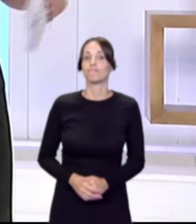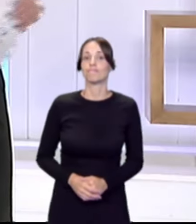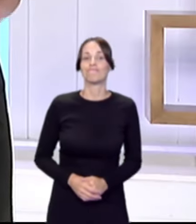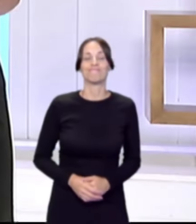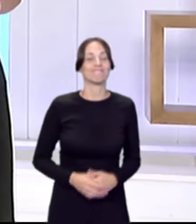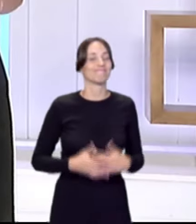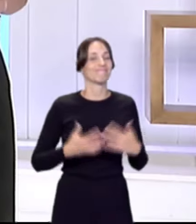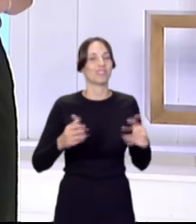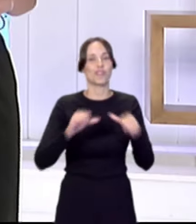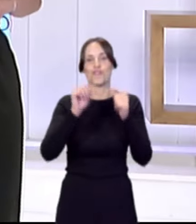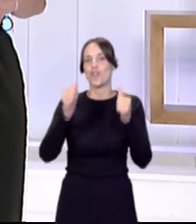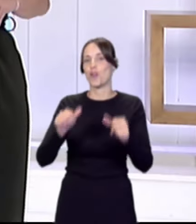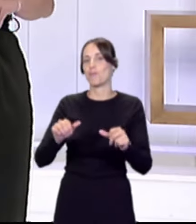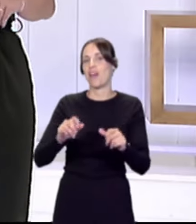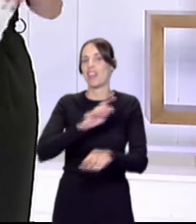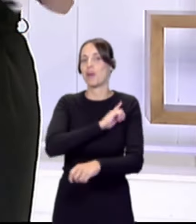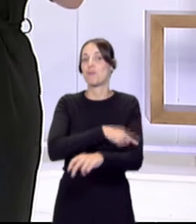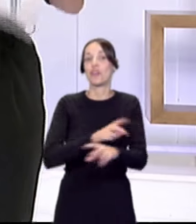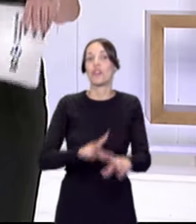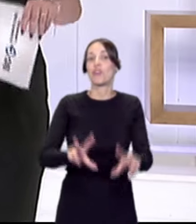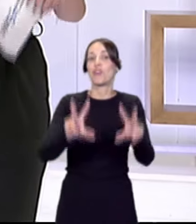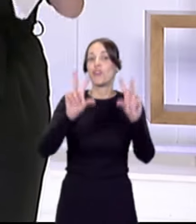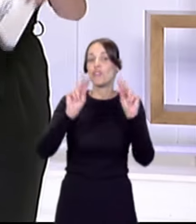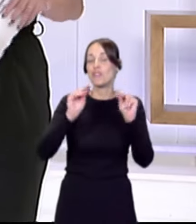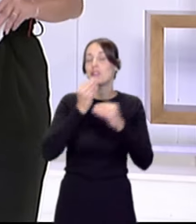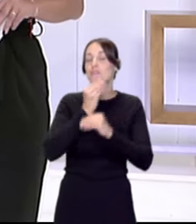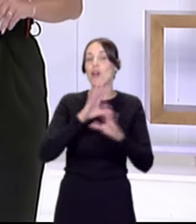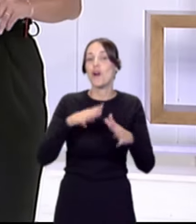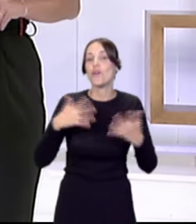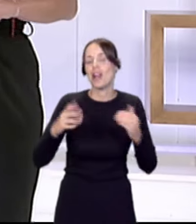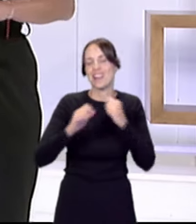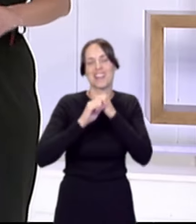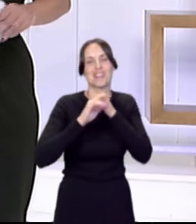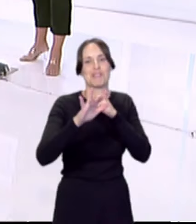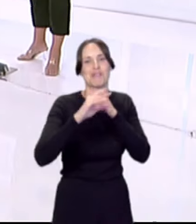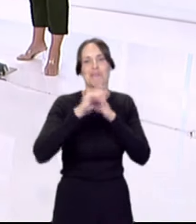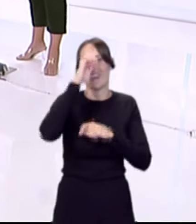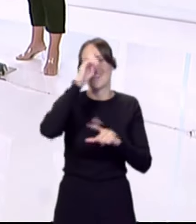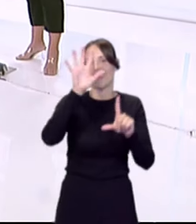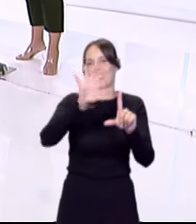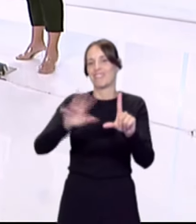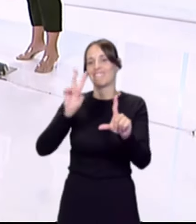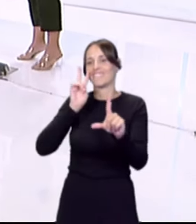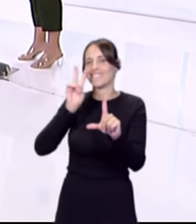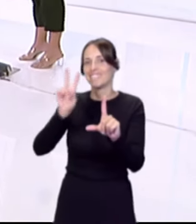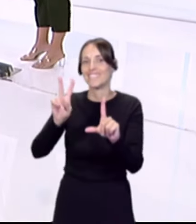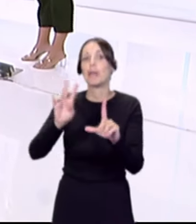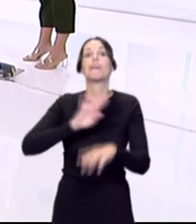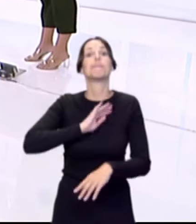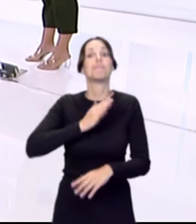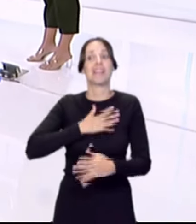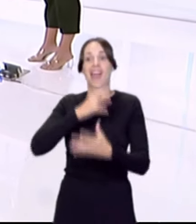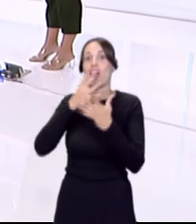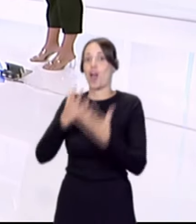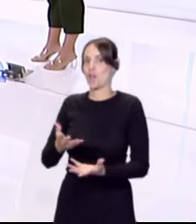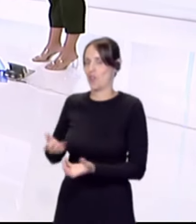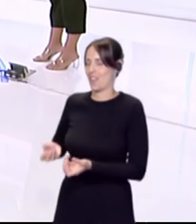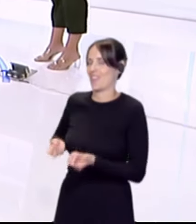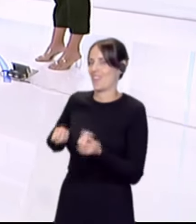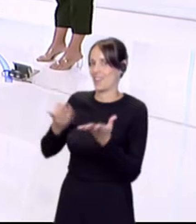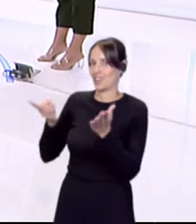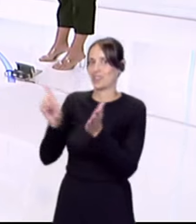Mejor forma de acabar el tiempo de deportes Buenos Días Canarias que desde el mar con esas imágenes, Pilar. Mañana volvemos con mucha más actualidad. Y desconsoladas por no estar ahí, ¿eh?